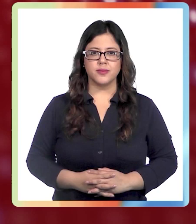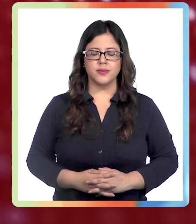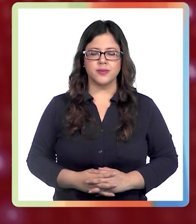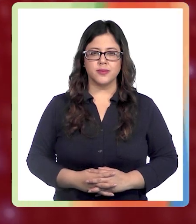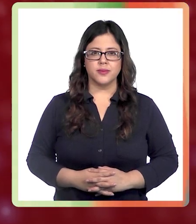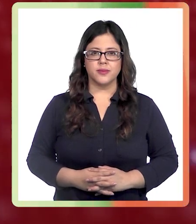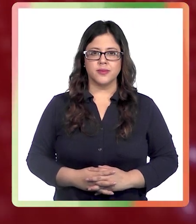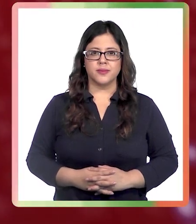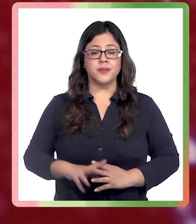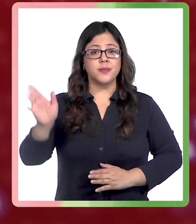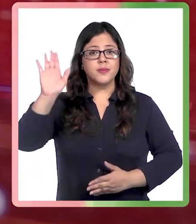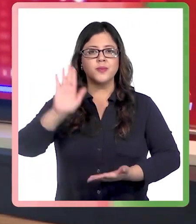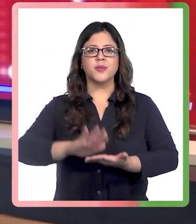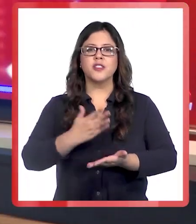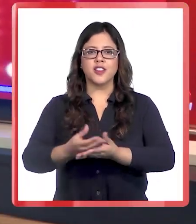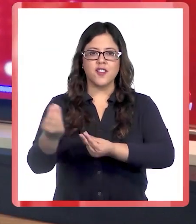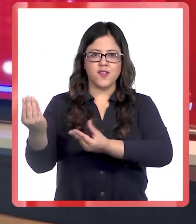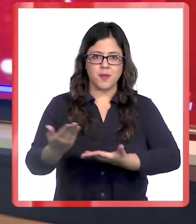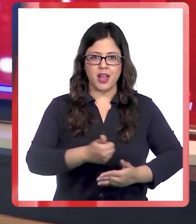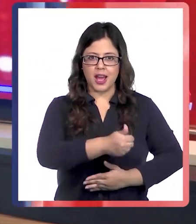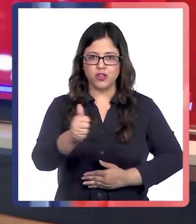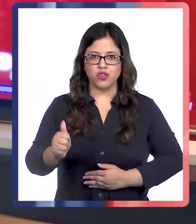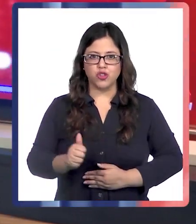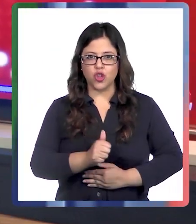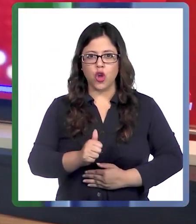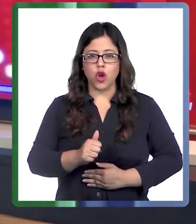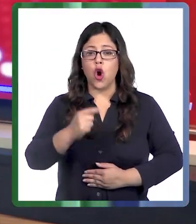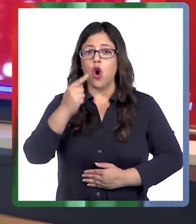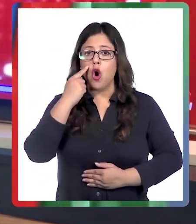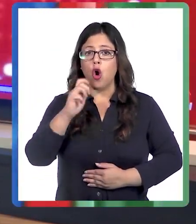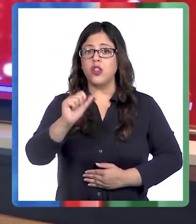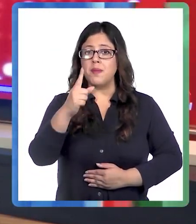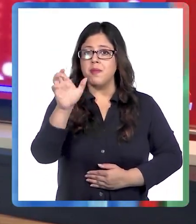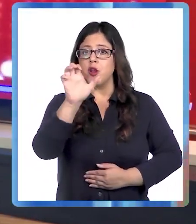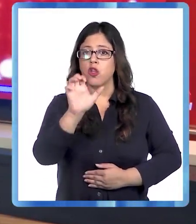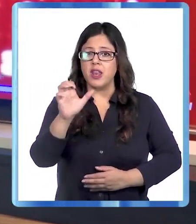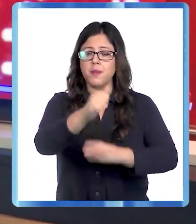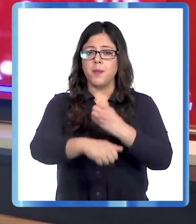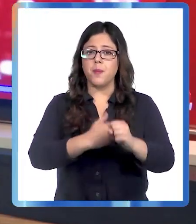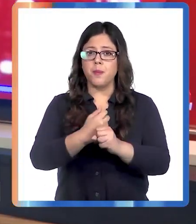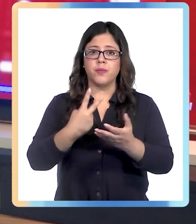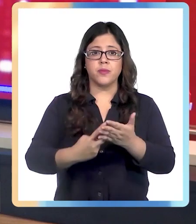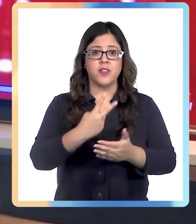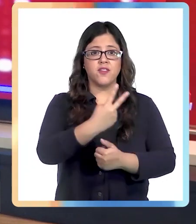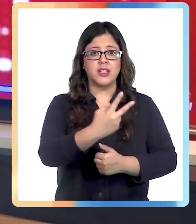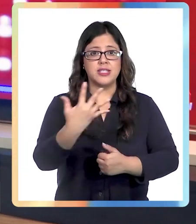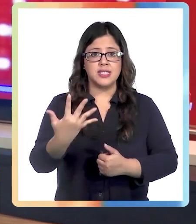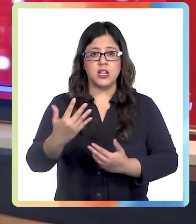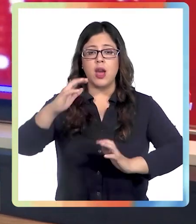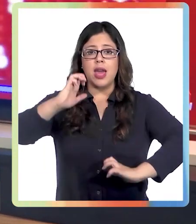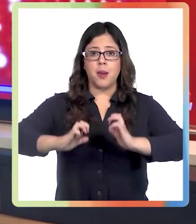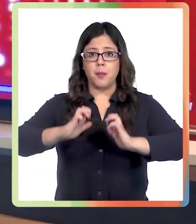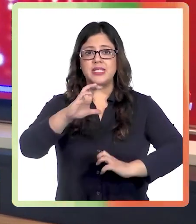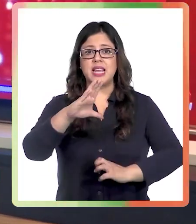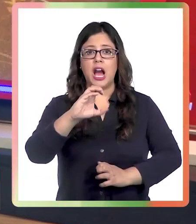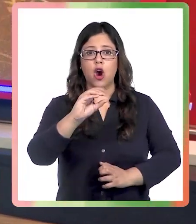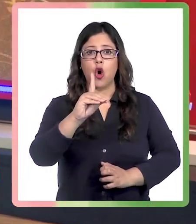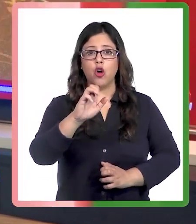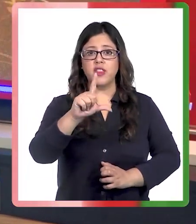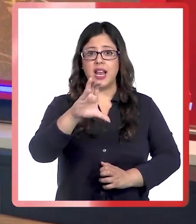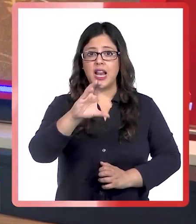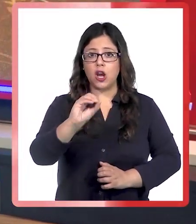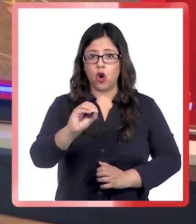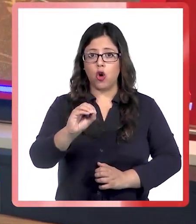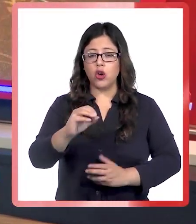Noticias. Hola, ¿cómo están? Bienvenidas y bienvenidos. A contar del 1 de enero de 2025, la empresa estatal